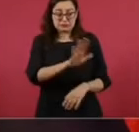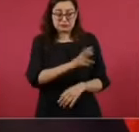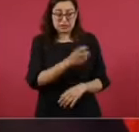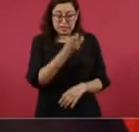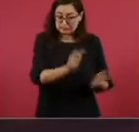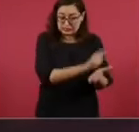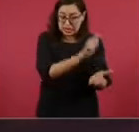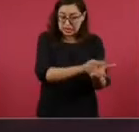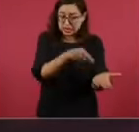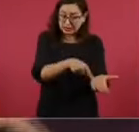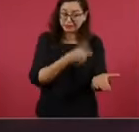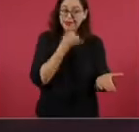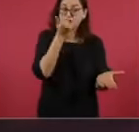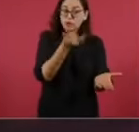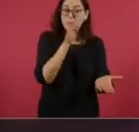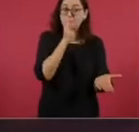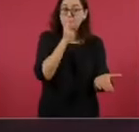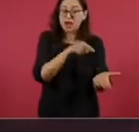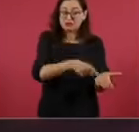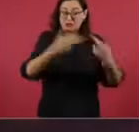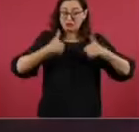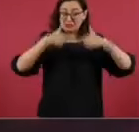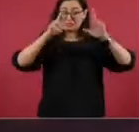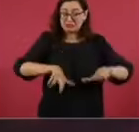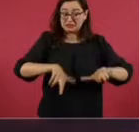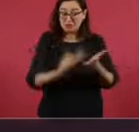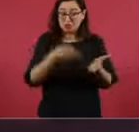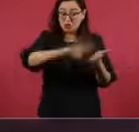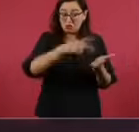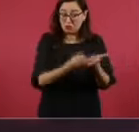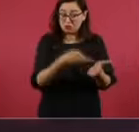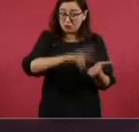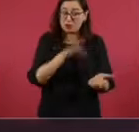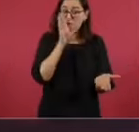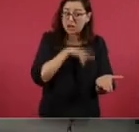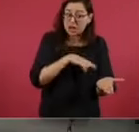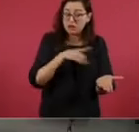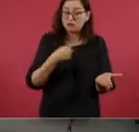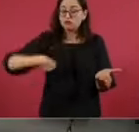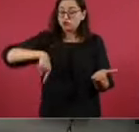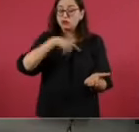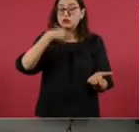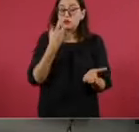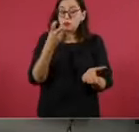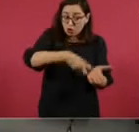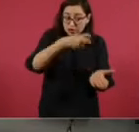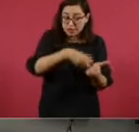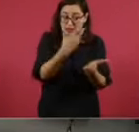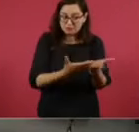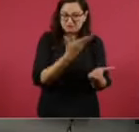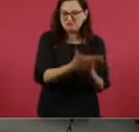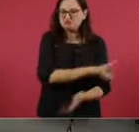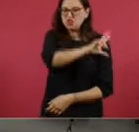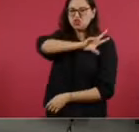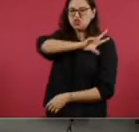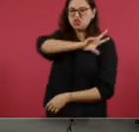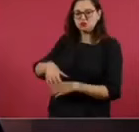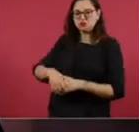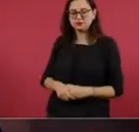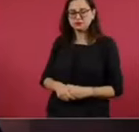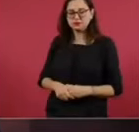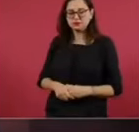la sobrerrepresentación. ¿Y qué hicieron? Votaron en contra para mantener lo que